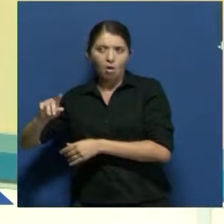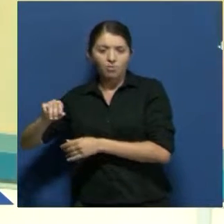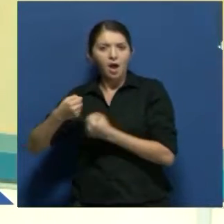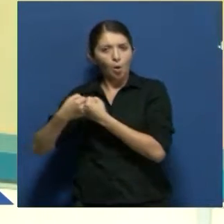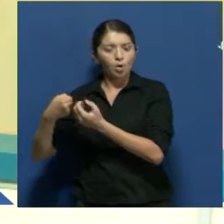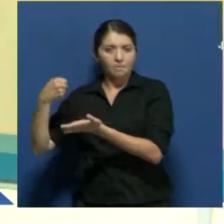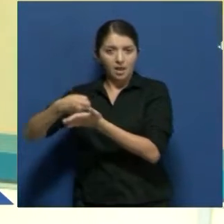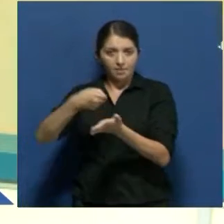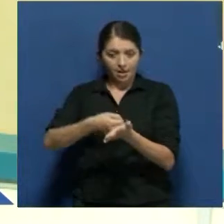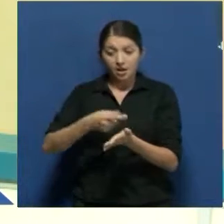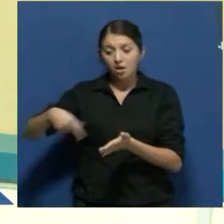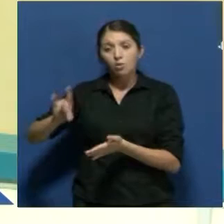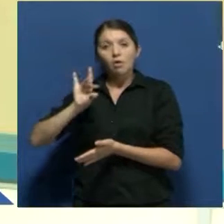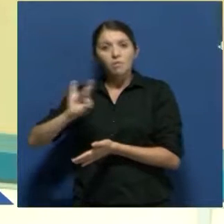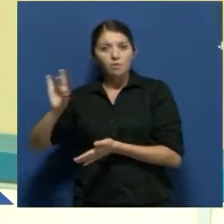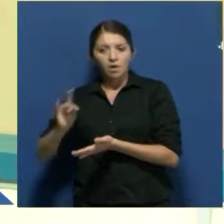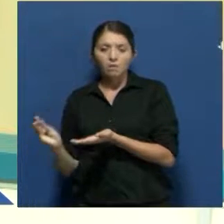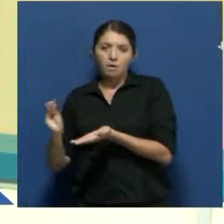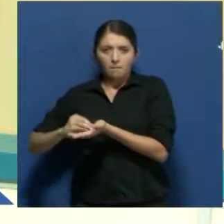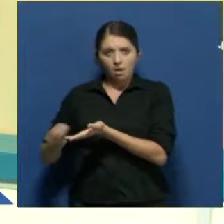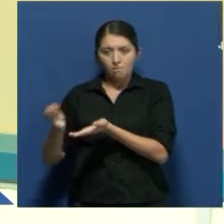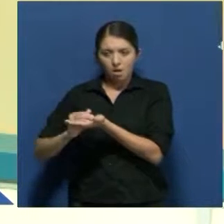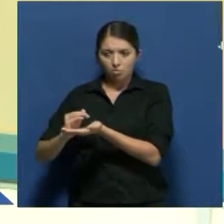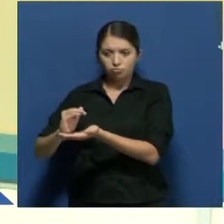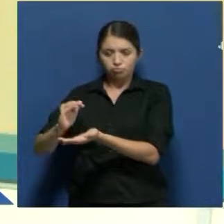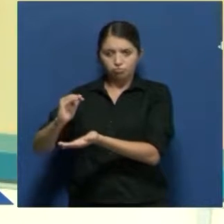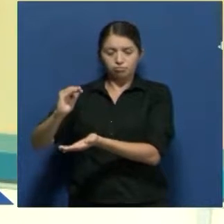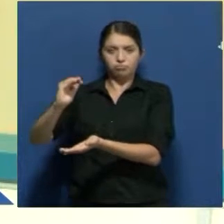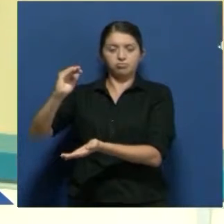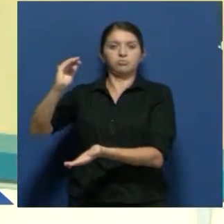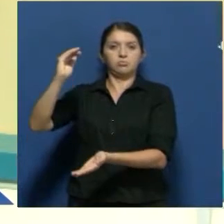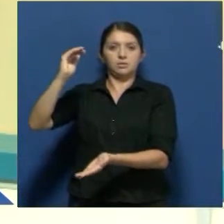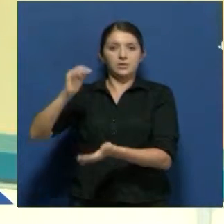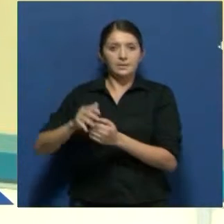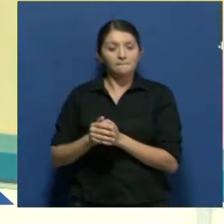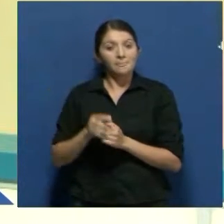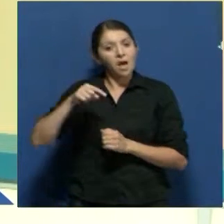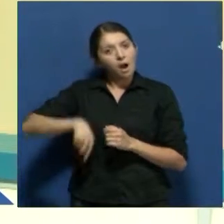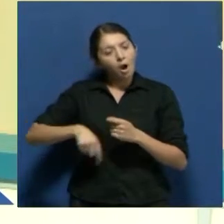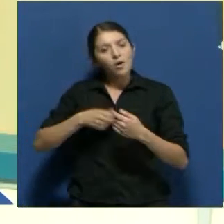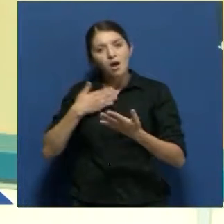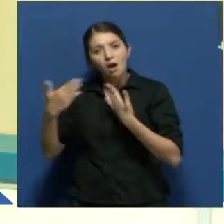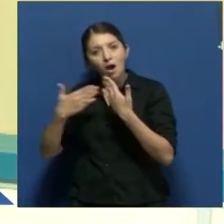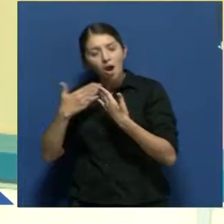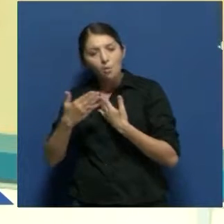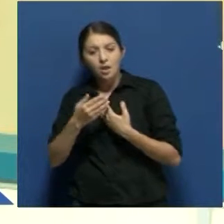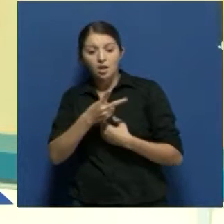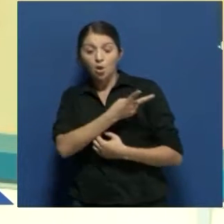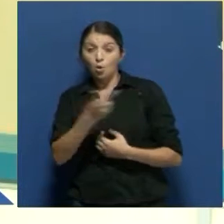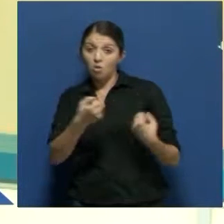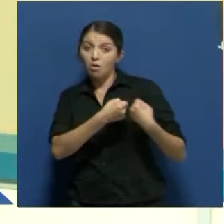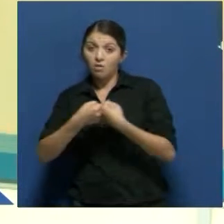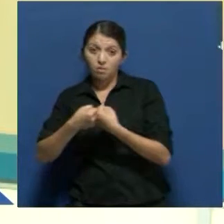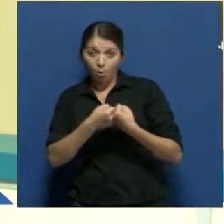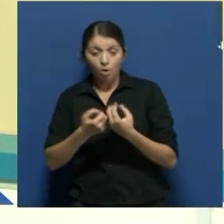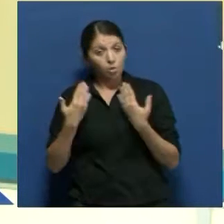sobre la acumulación de deuda en el plazo en que se está negociando y que se puede llegar a algún acuerdo entre las partes,